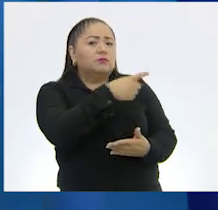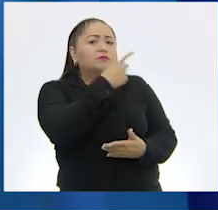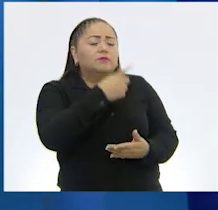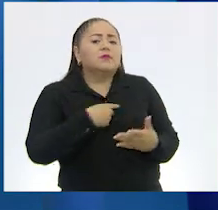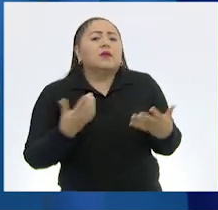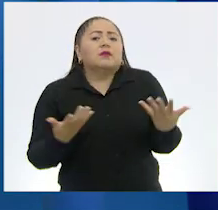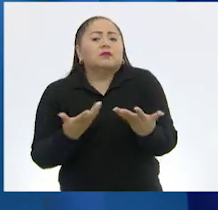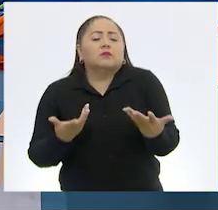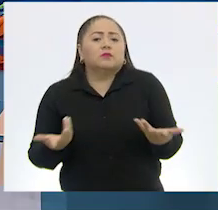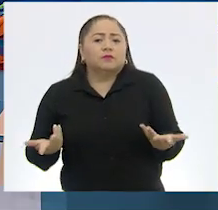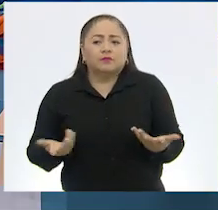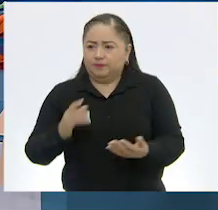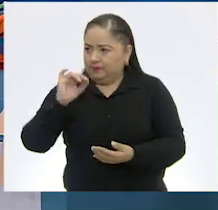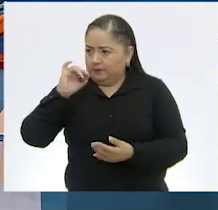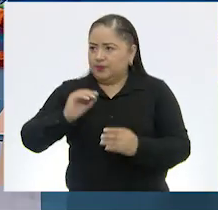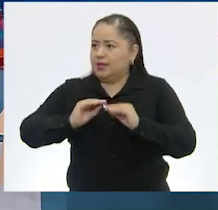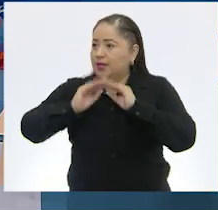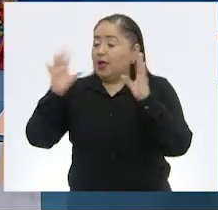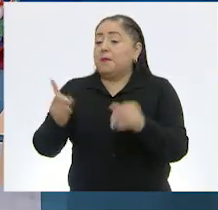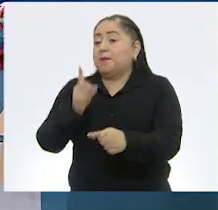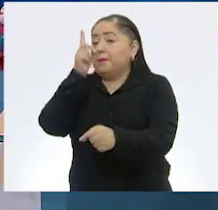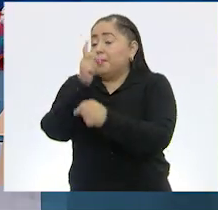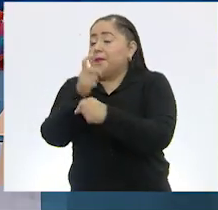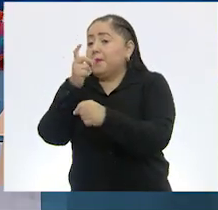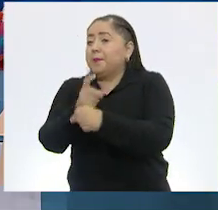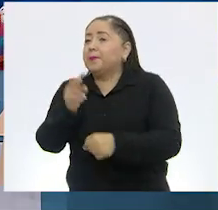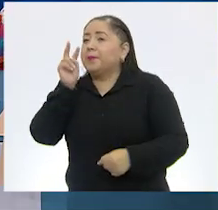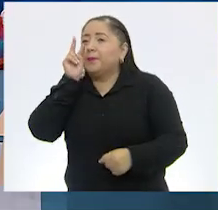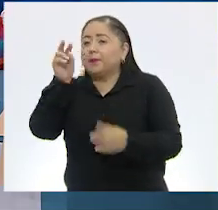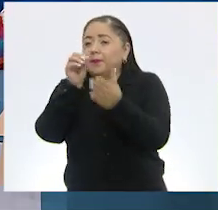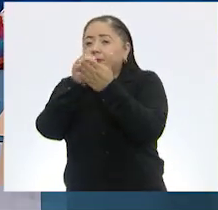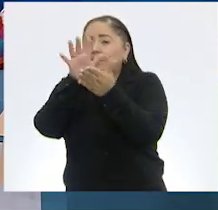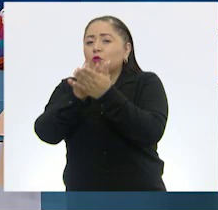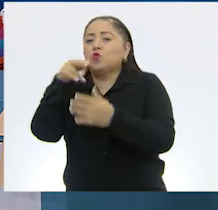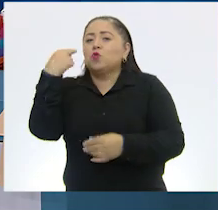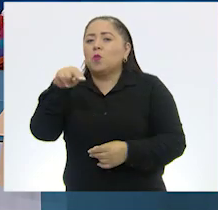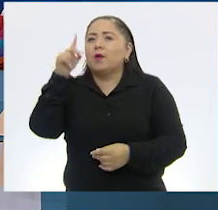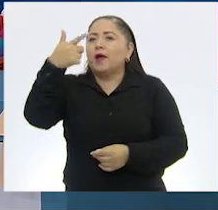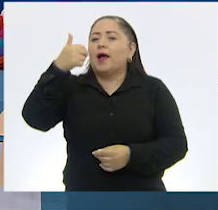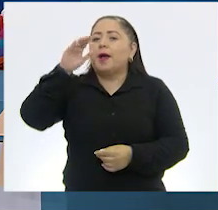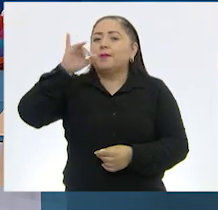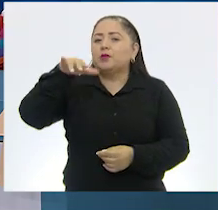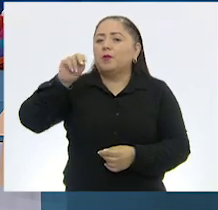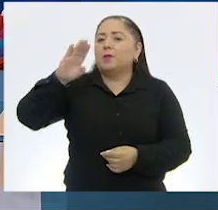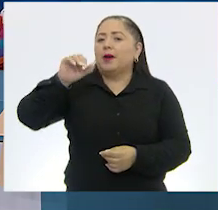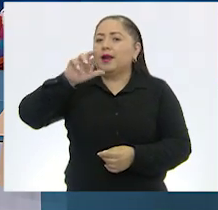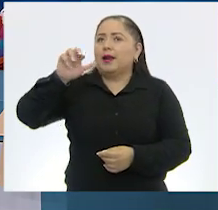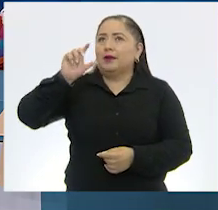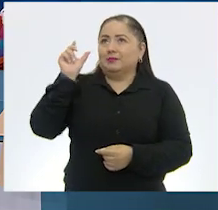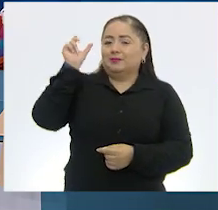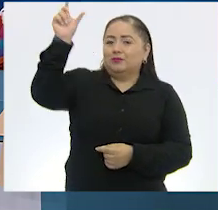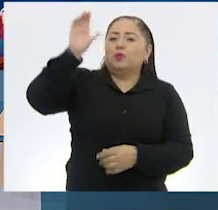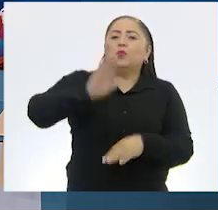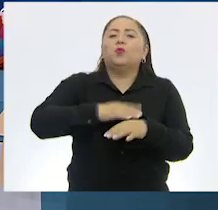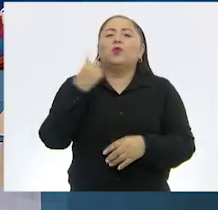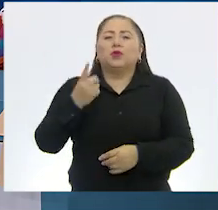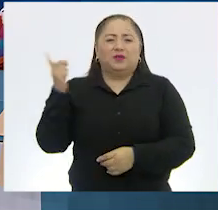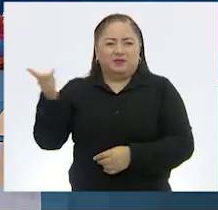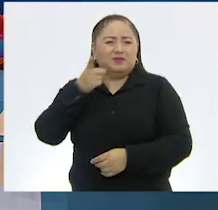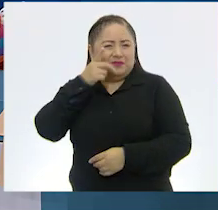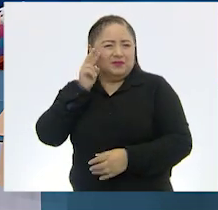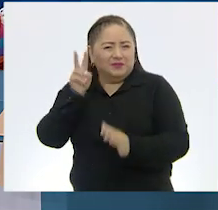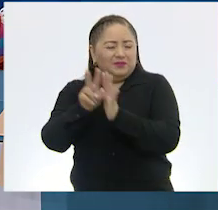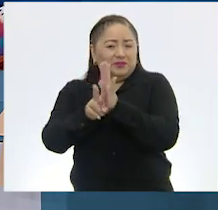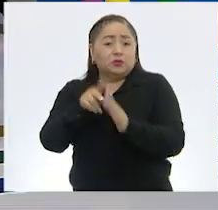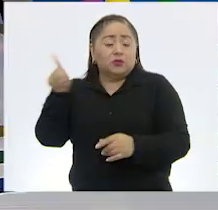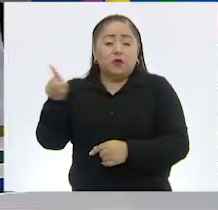hacemos. Claro que sí. Primero, vamos a anotar el nombre de Gabino Barreda en nuestra tabla, porque como lo menciona el video,